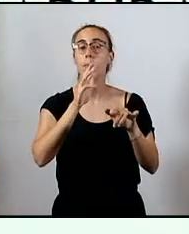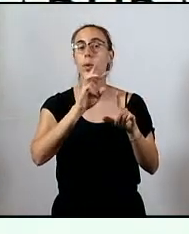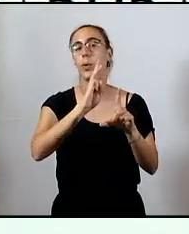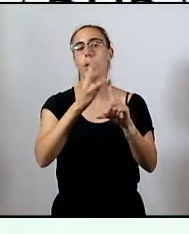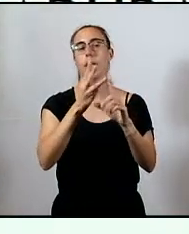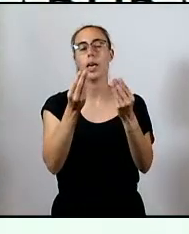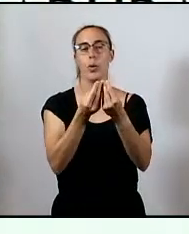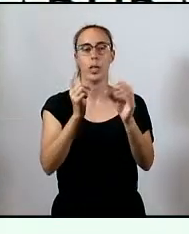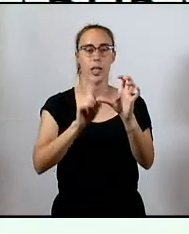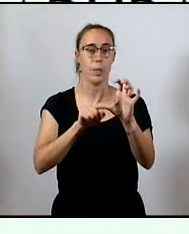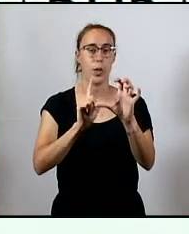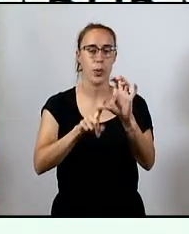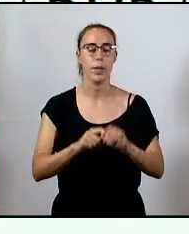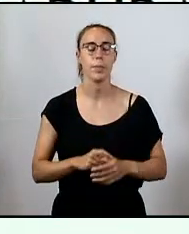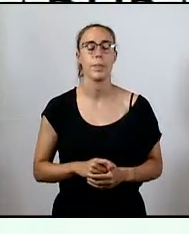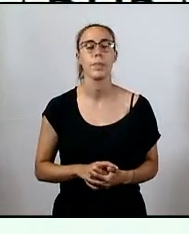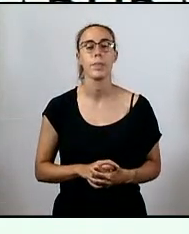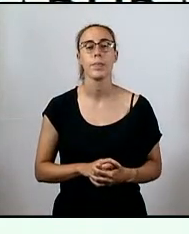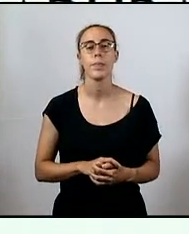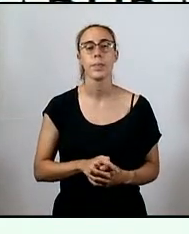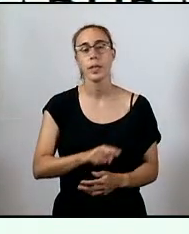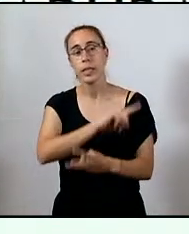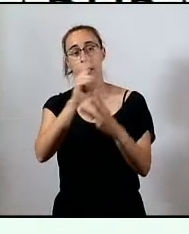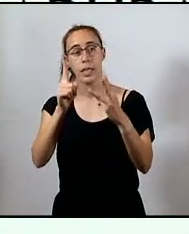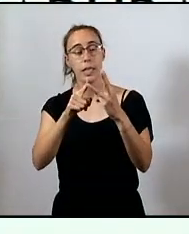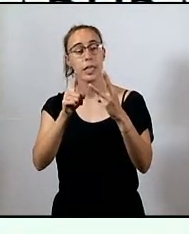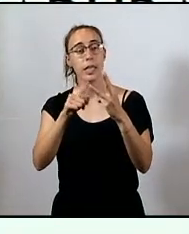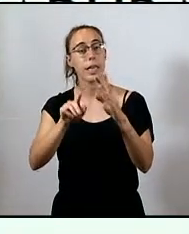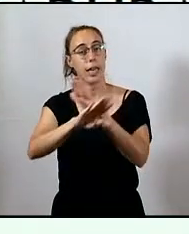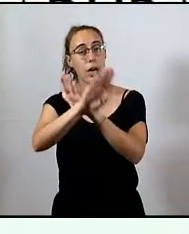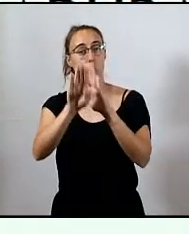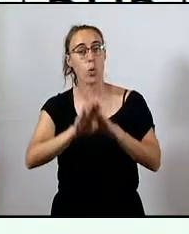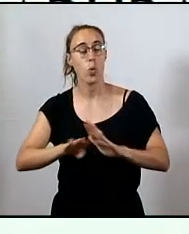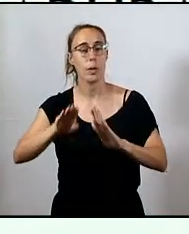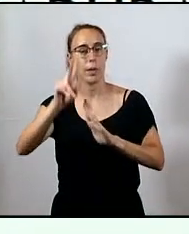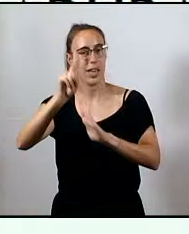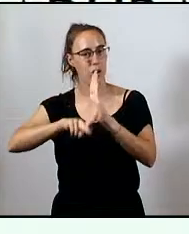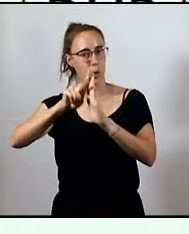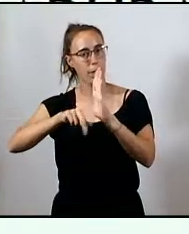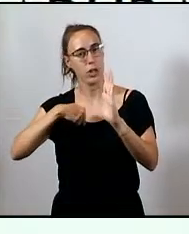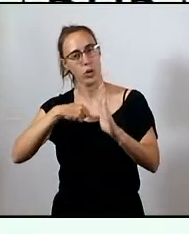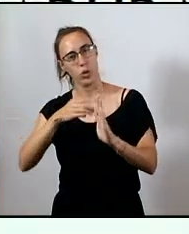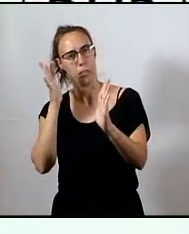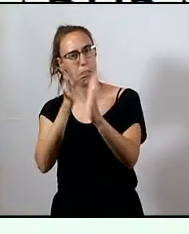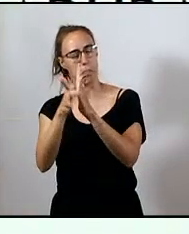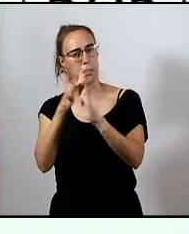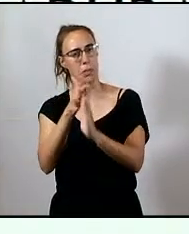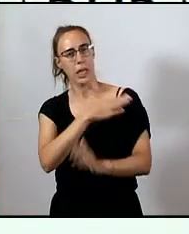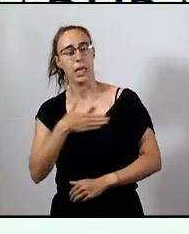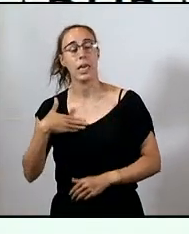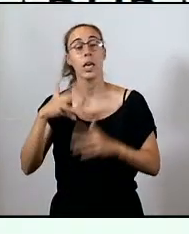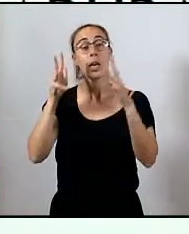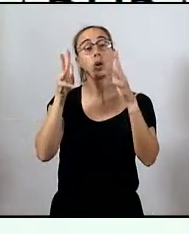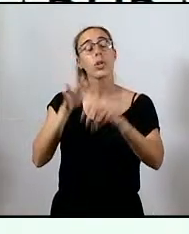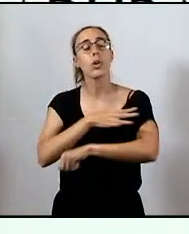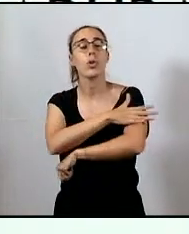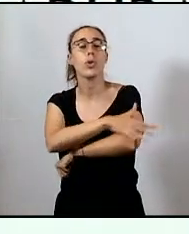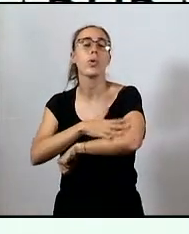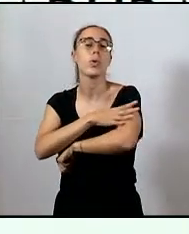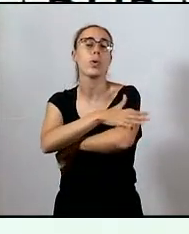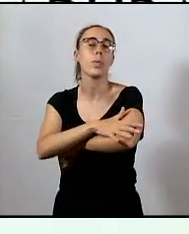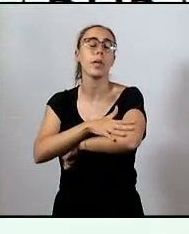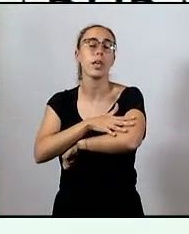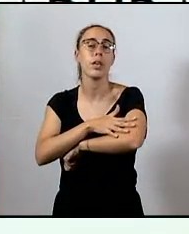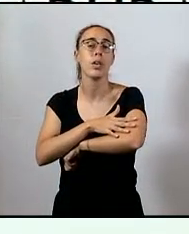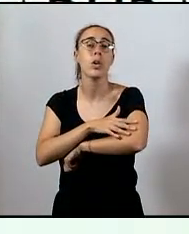Extremadura. Como tercera y última medida que quería comentar, el Consejo de Gobierno ha dado luz verde hoy